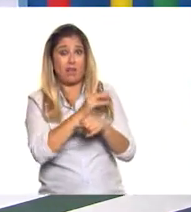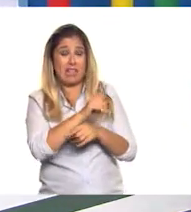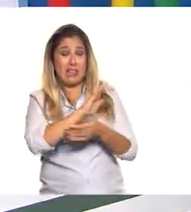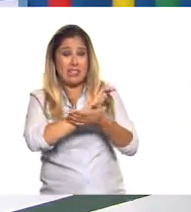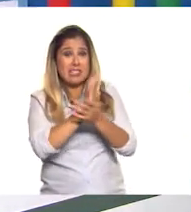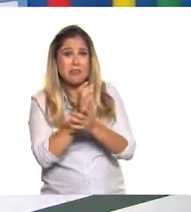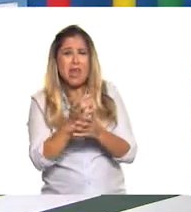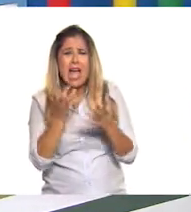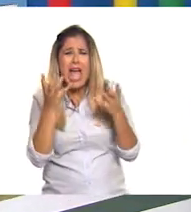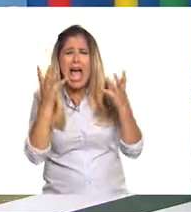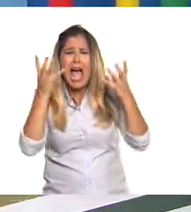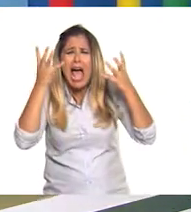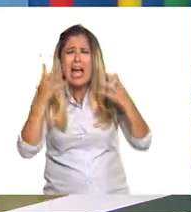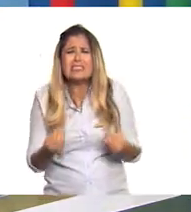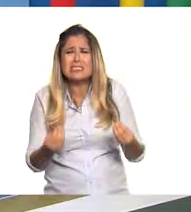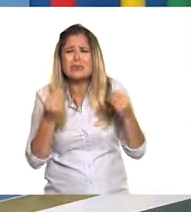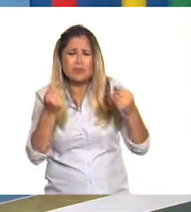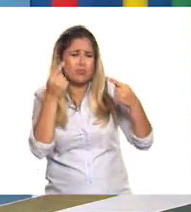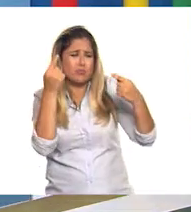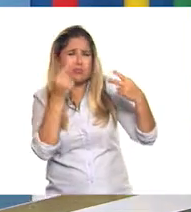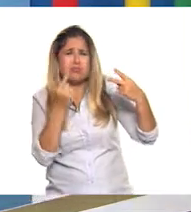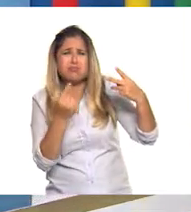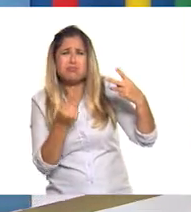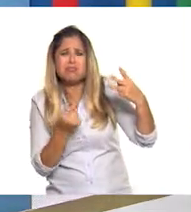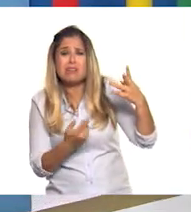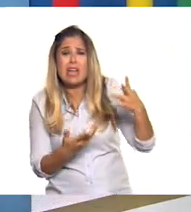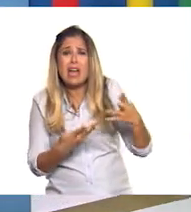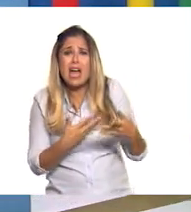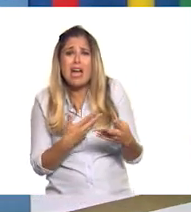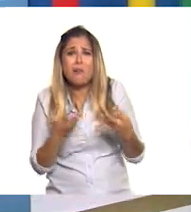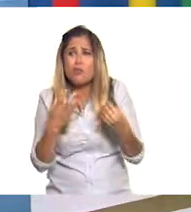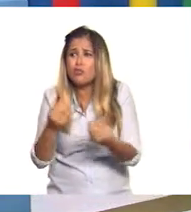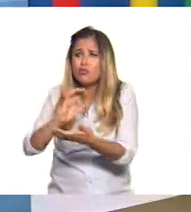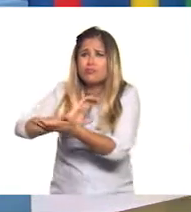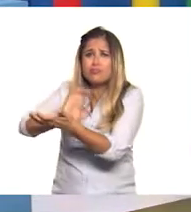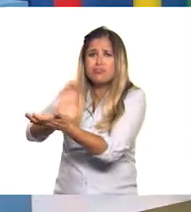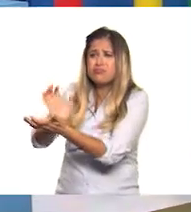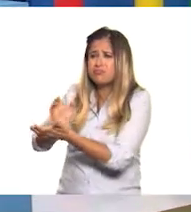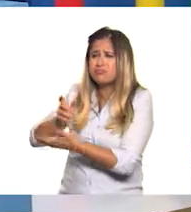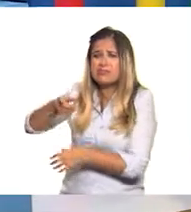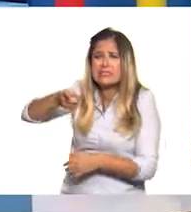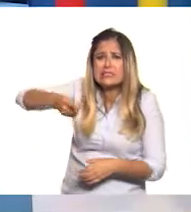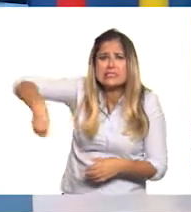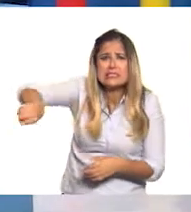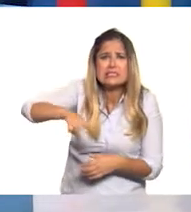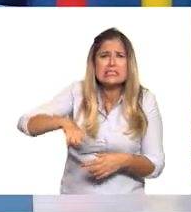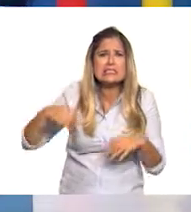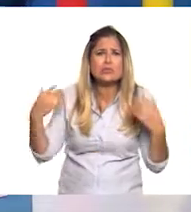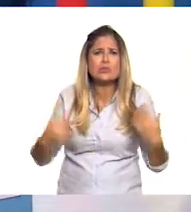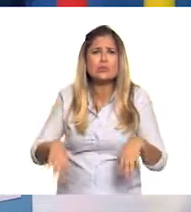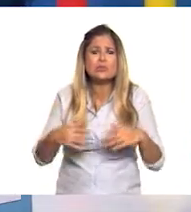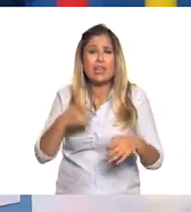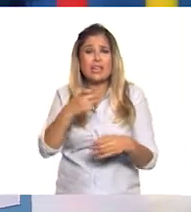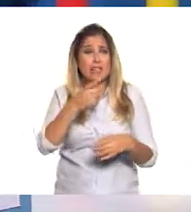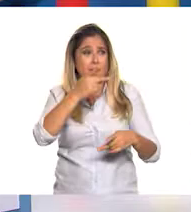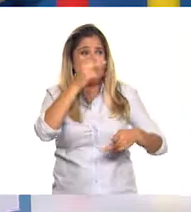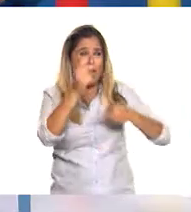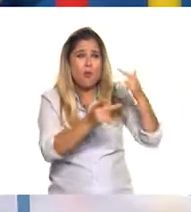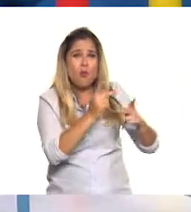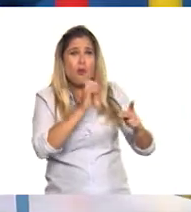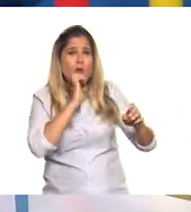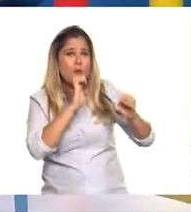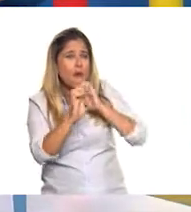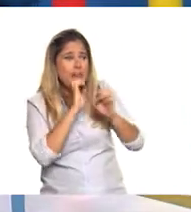la cantidad de aspectos que hacen que los mexicanos nos discriminemos entre sí. Y tener estas encuestas, reportes e